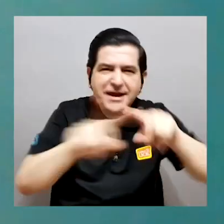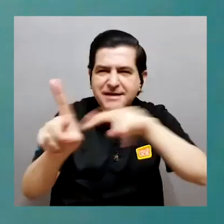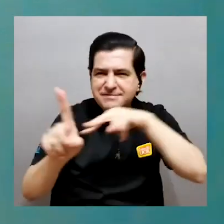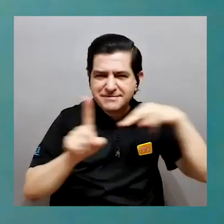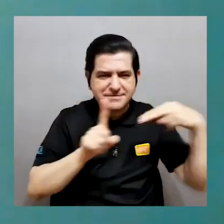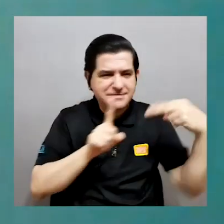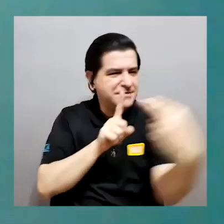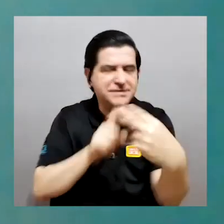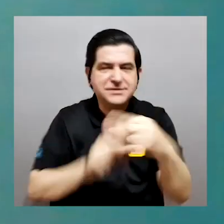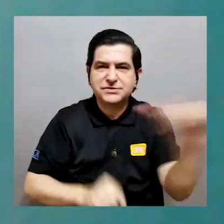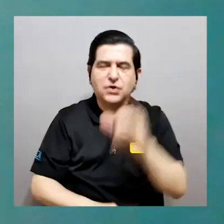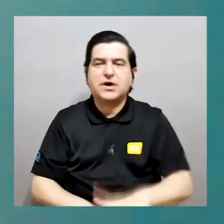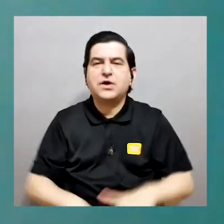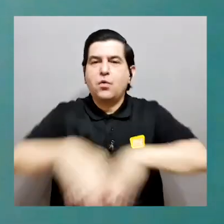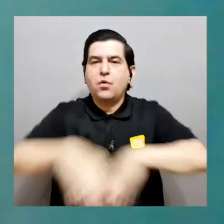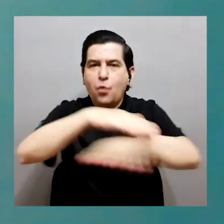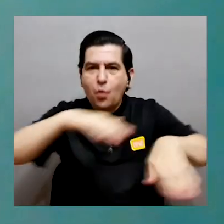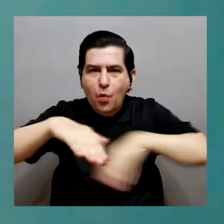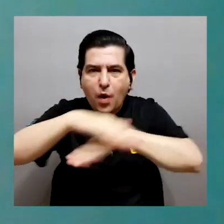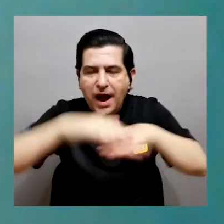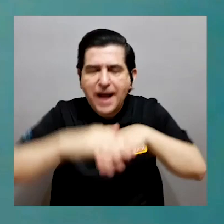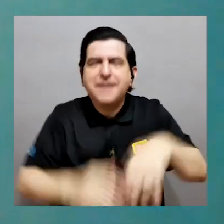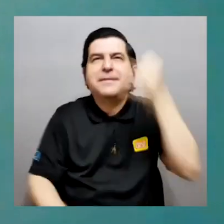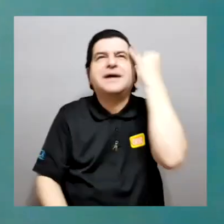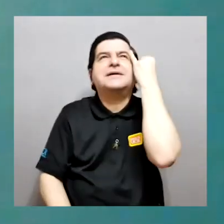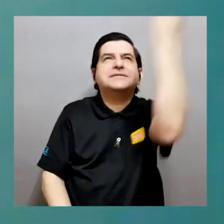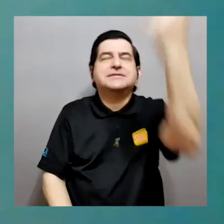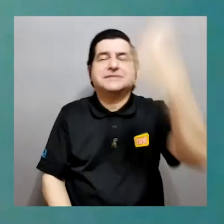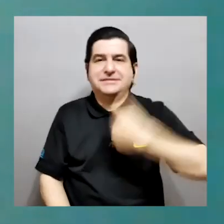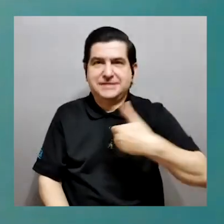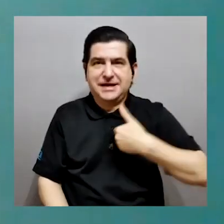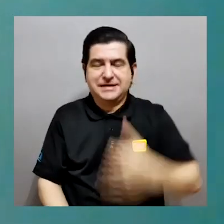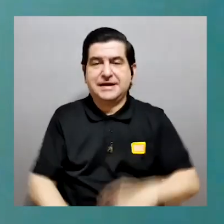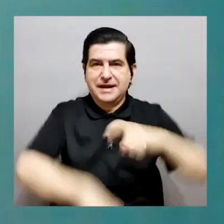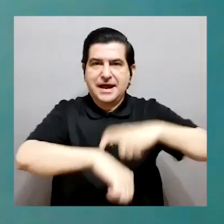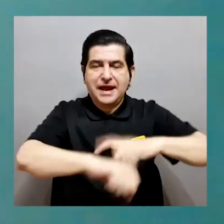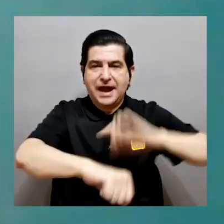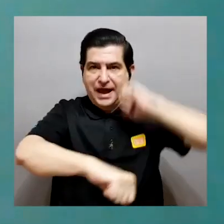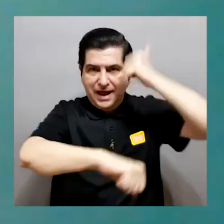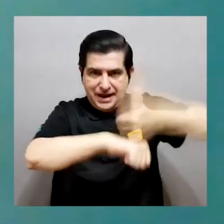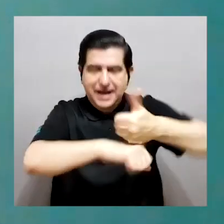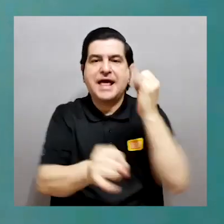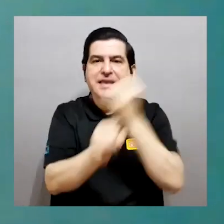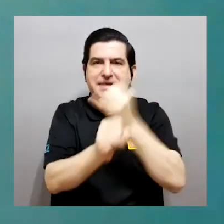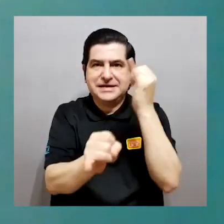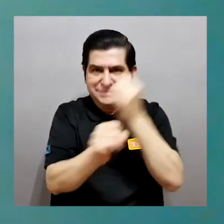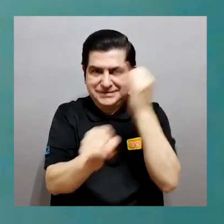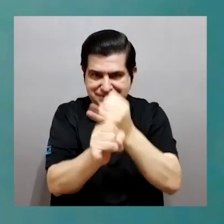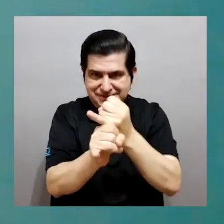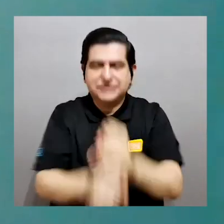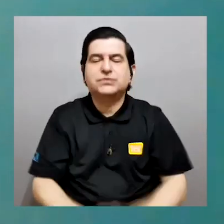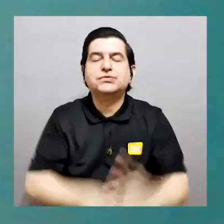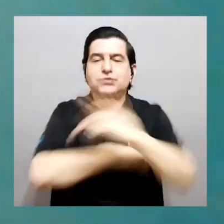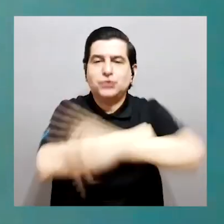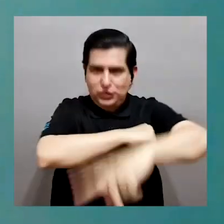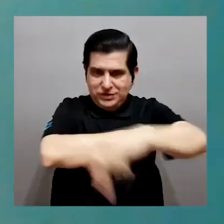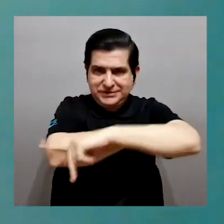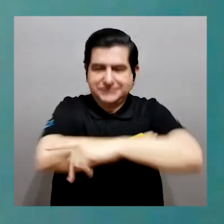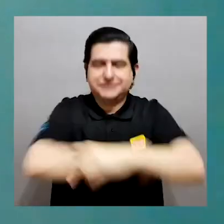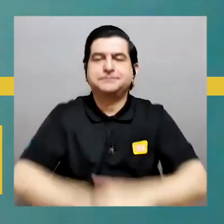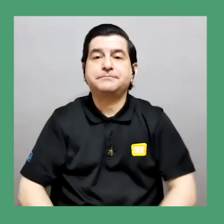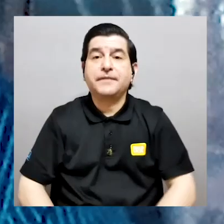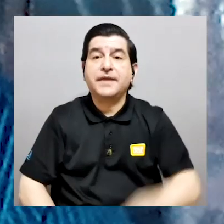la visión y mucho, digamos, del fundamento ideológico con la que fueron creadas algunas de las instituciones, digamos, del